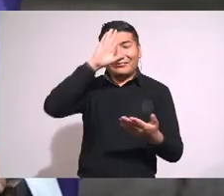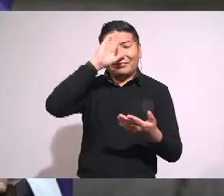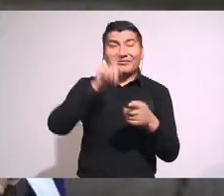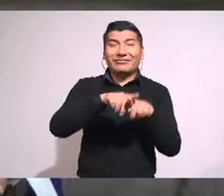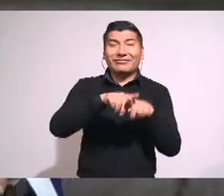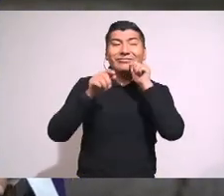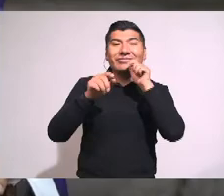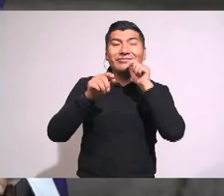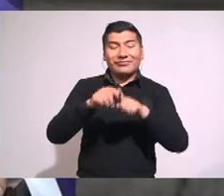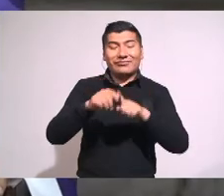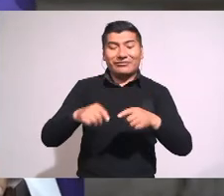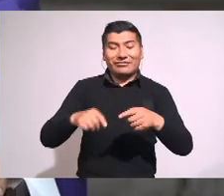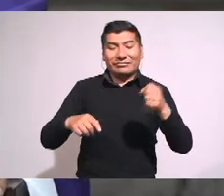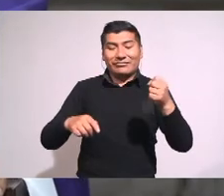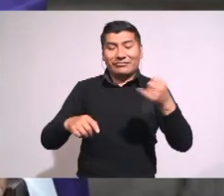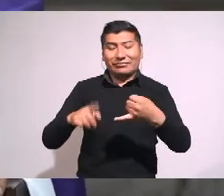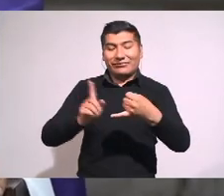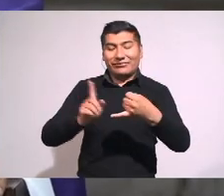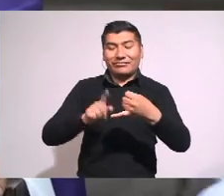Segundo piso de nuestra torta,